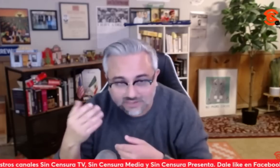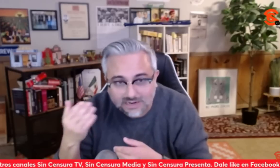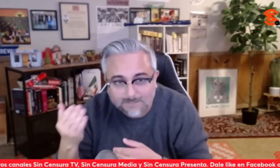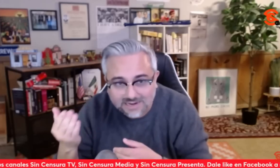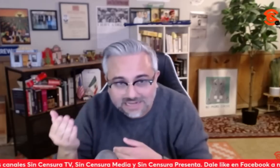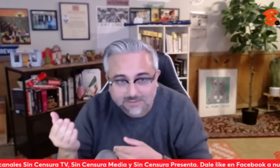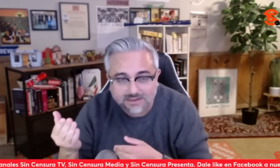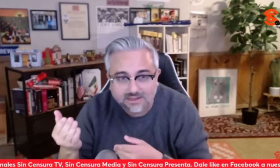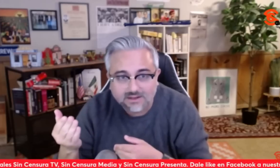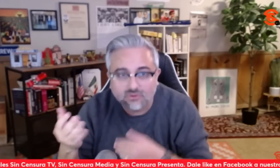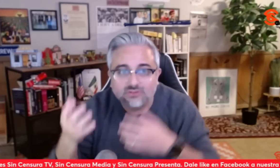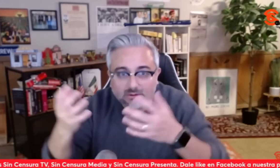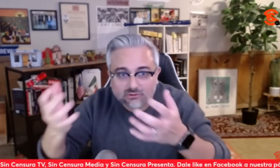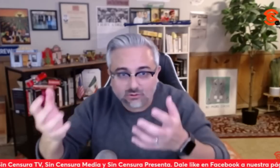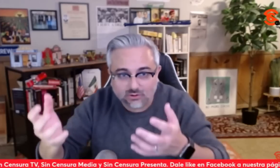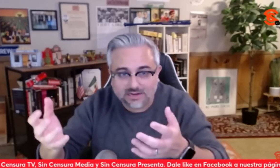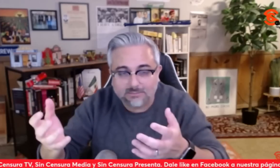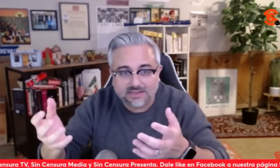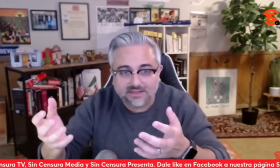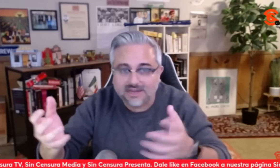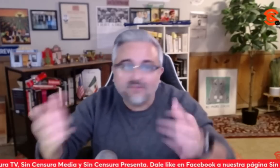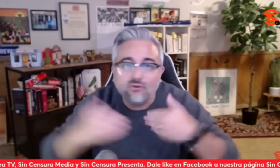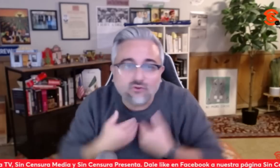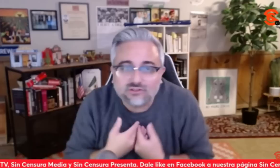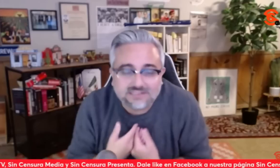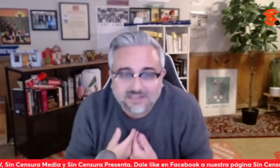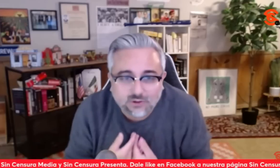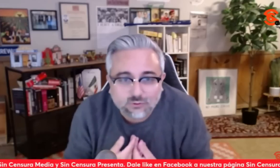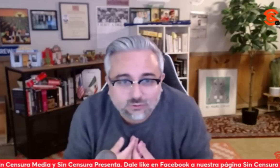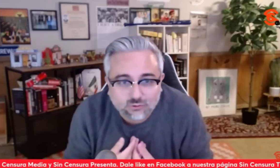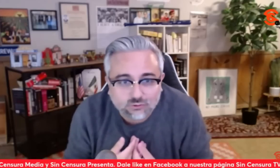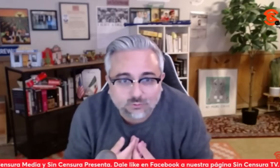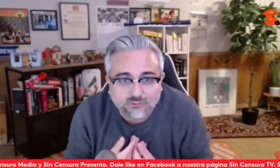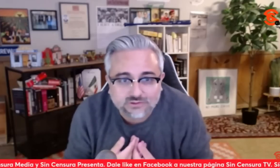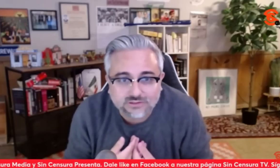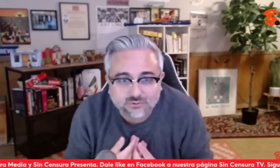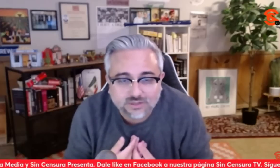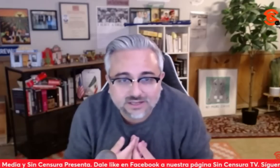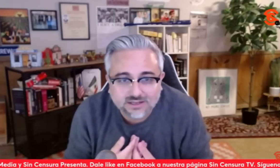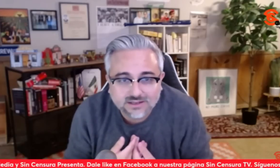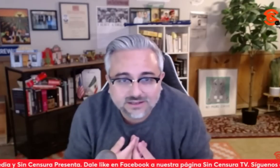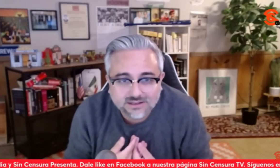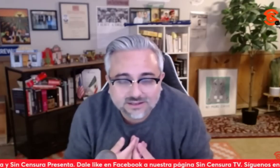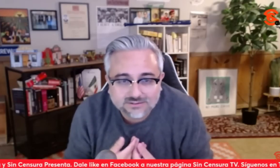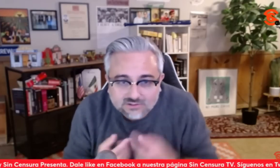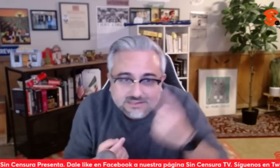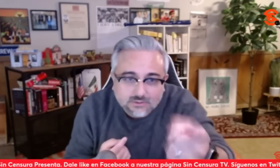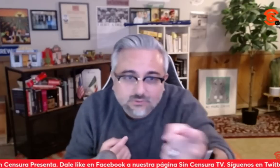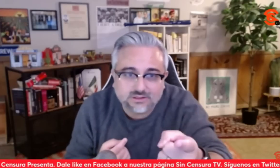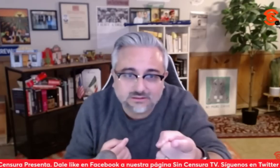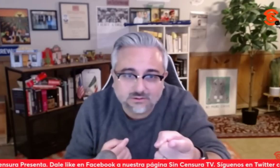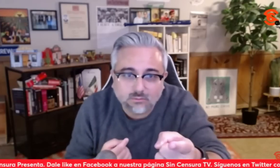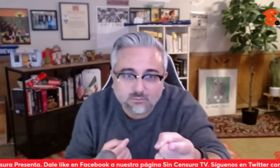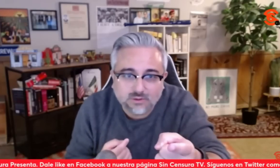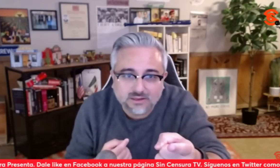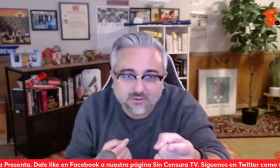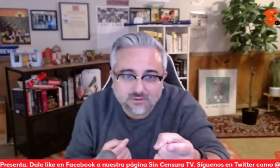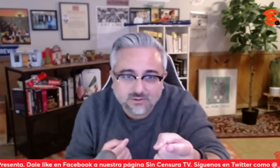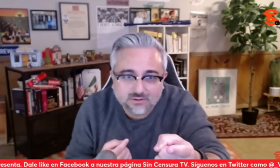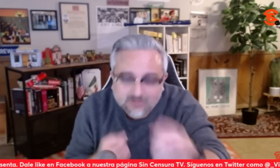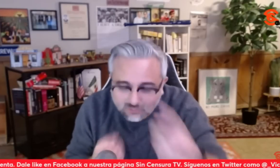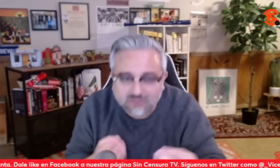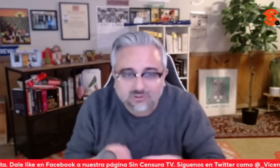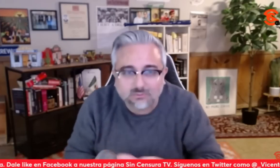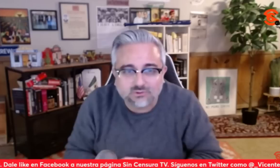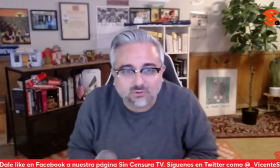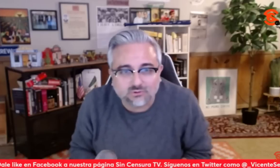nos dan la palabra, nos dan nuestro lugar en la mañanera, no nos lo están dando a nosotros como Sin Censura, se lo están dando a usted como público.